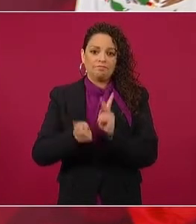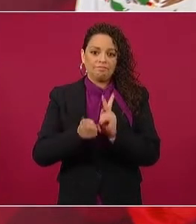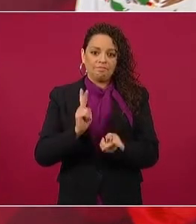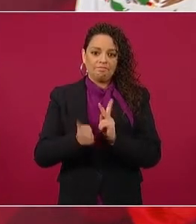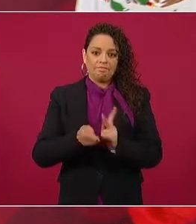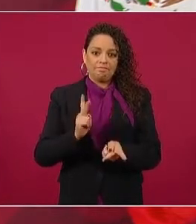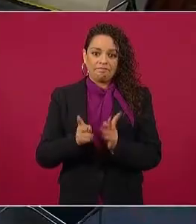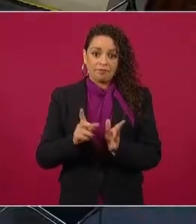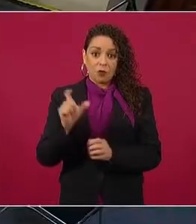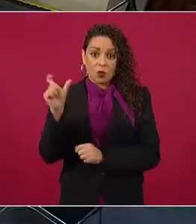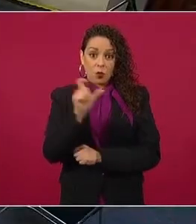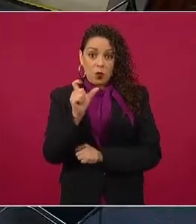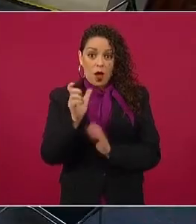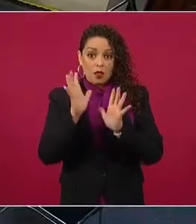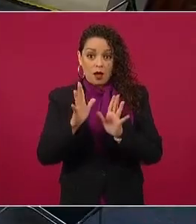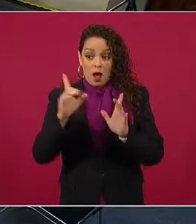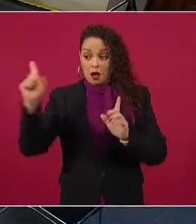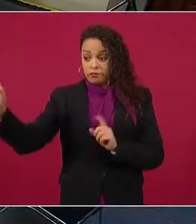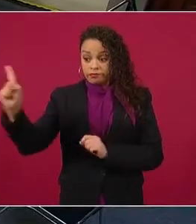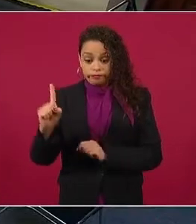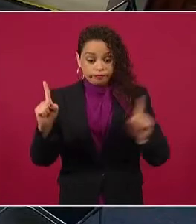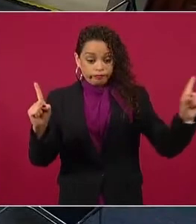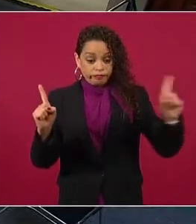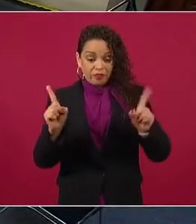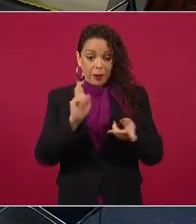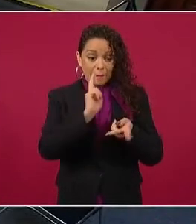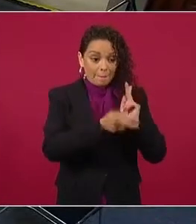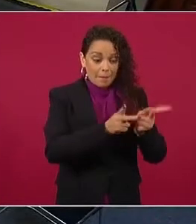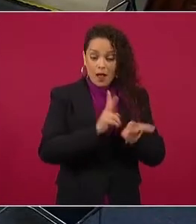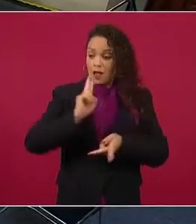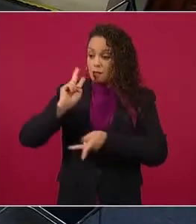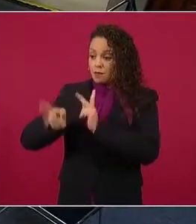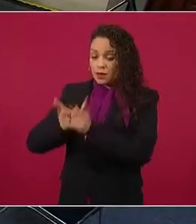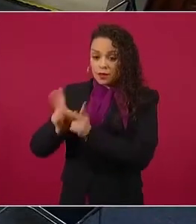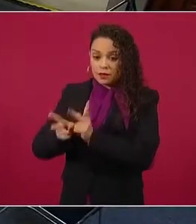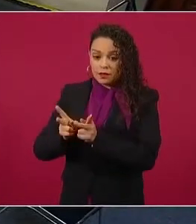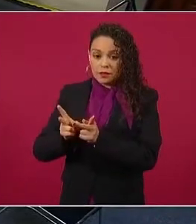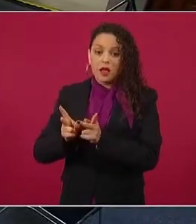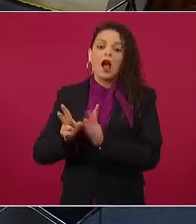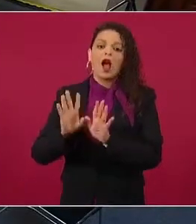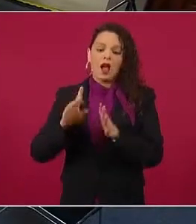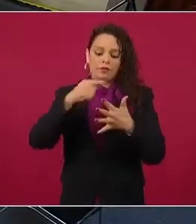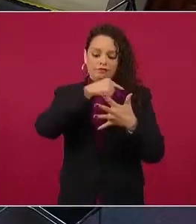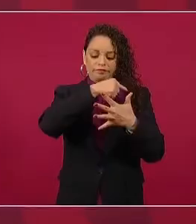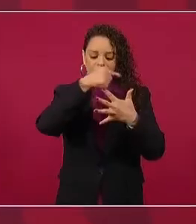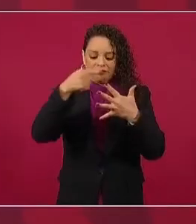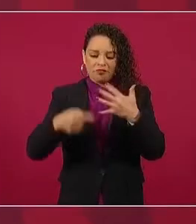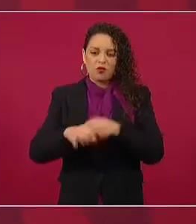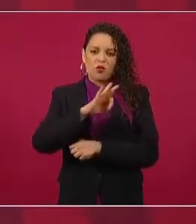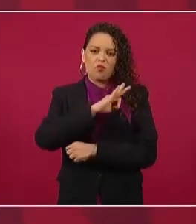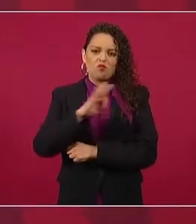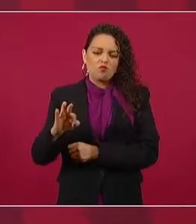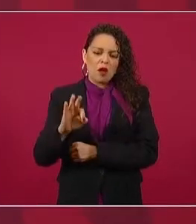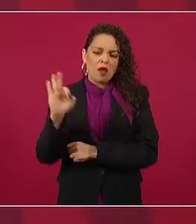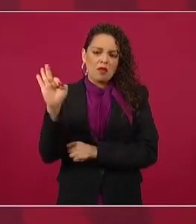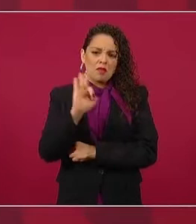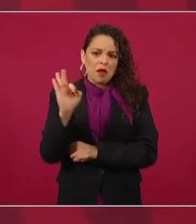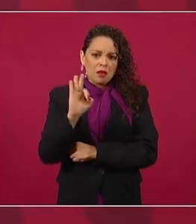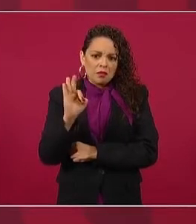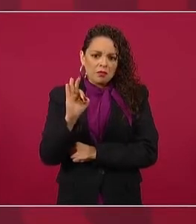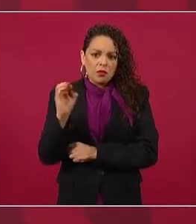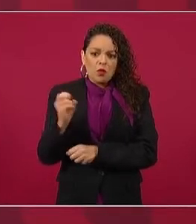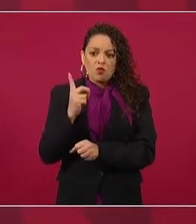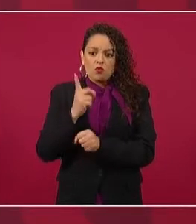que ya cuando hable con los dos y se busquen opciones alternativas,